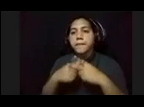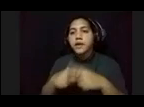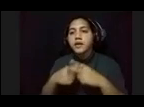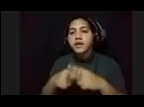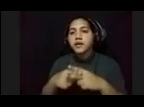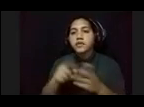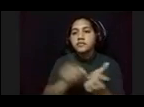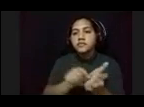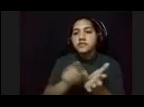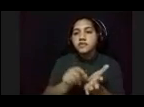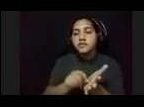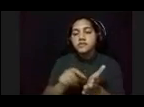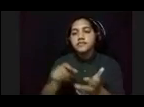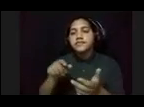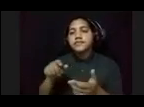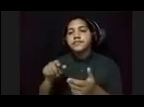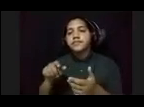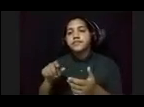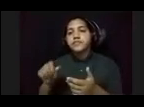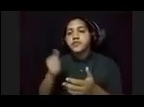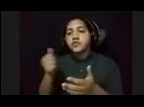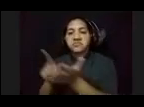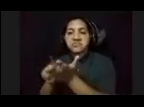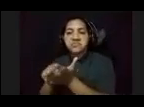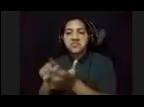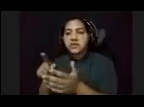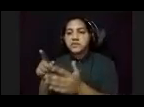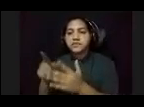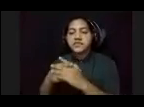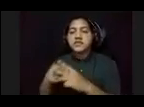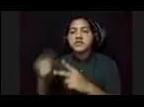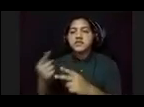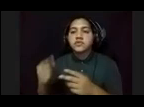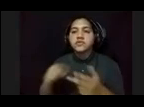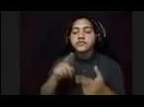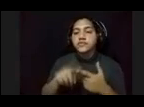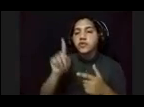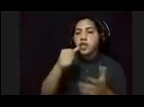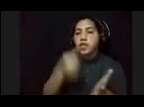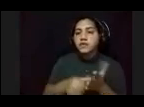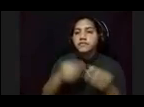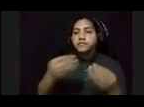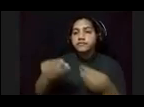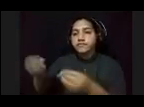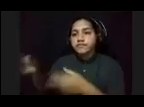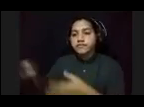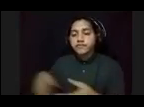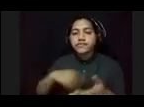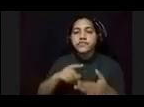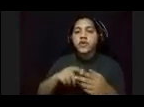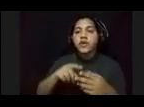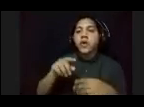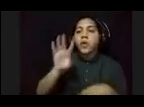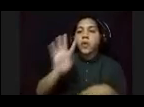1 mensajero en el hospital de tuberculosos, 4 peones de ferretería, obras públicas,